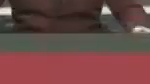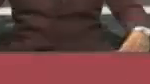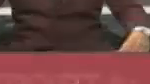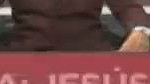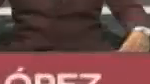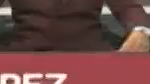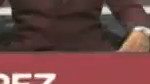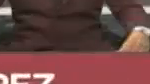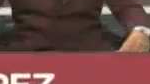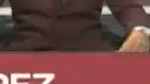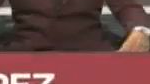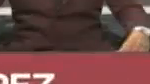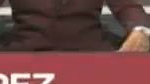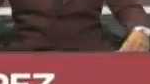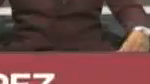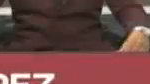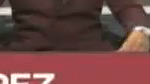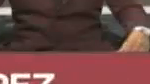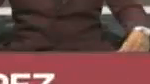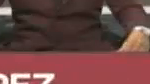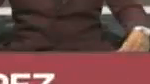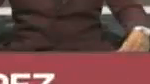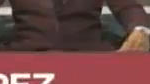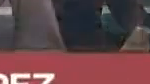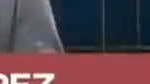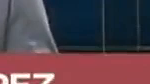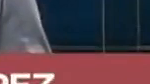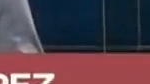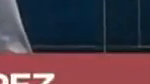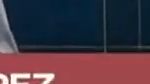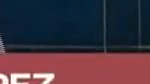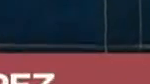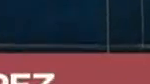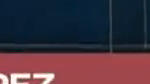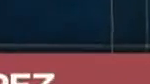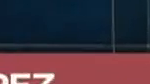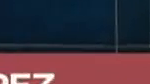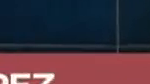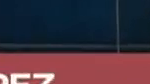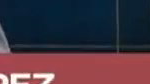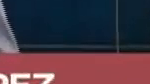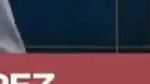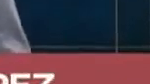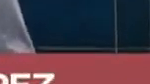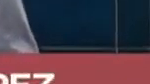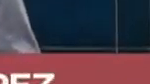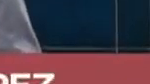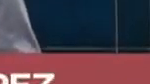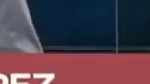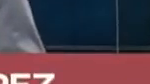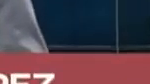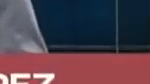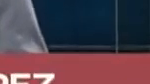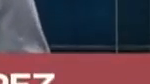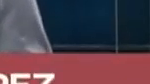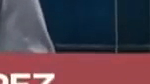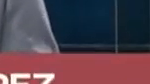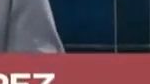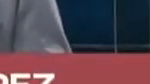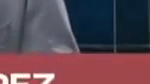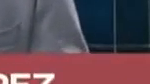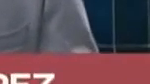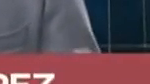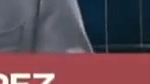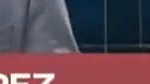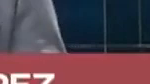Gracias a los compañeros allá en el estudio de 360 a través de Venezolana de Televisión. Nosotros nos encontramos en la sede principal del